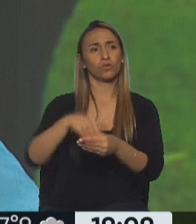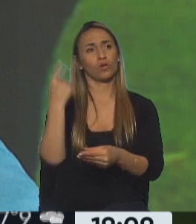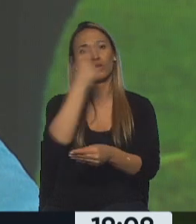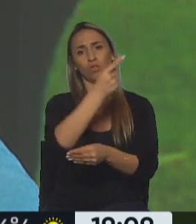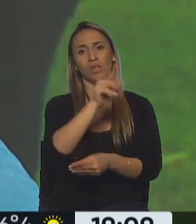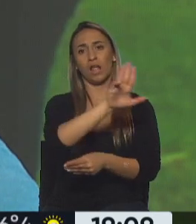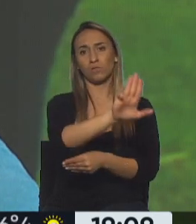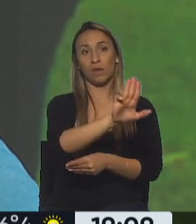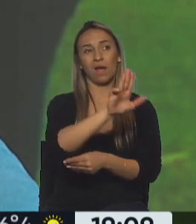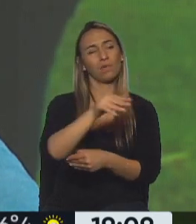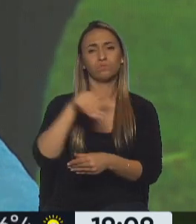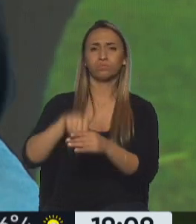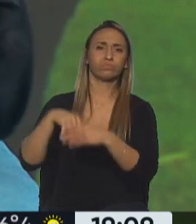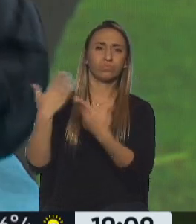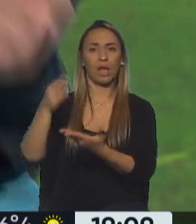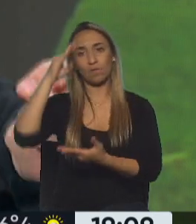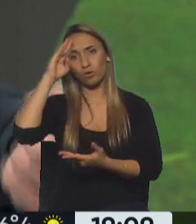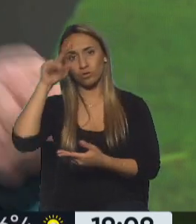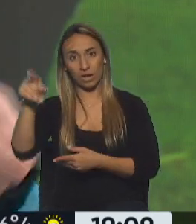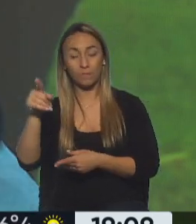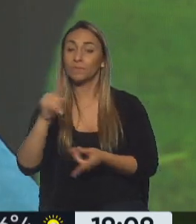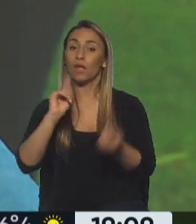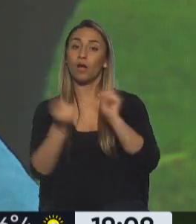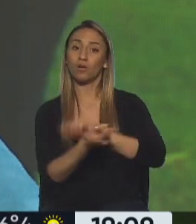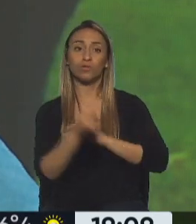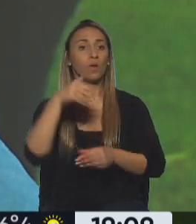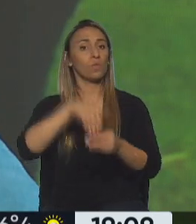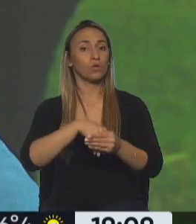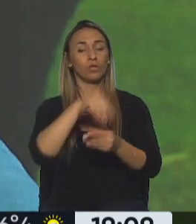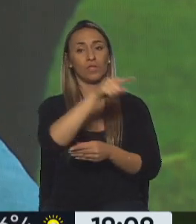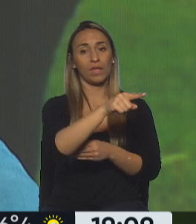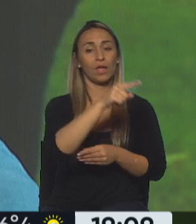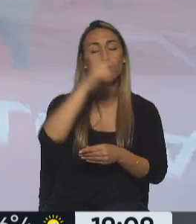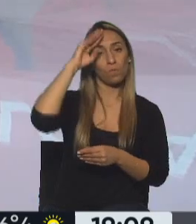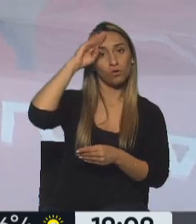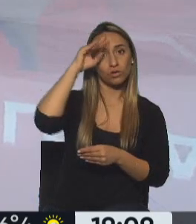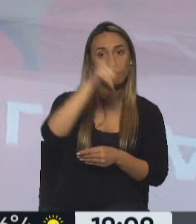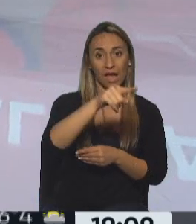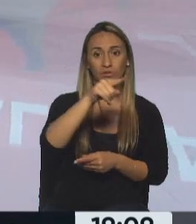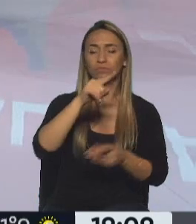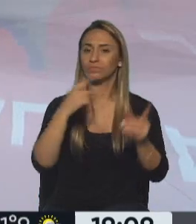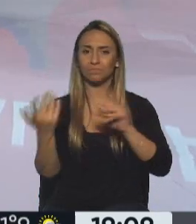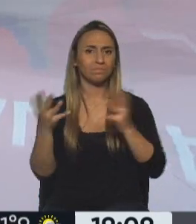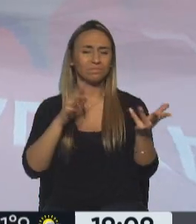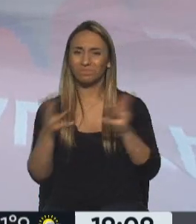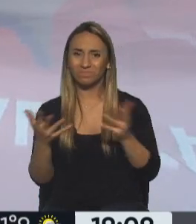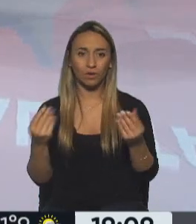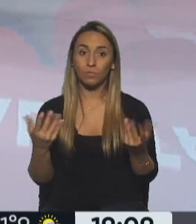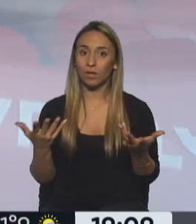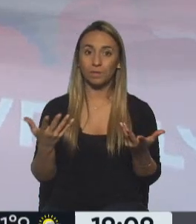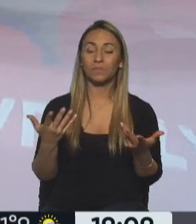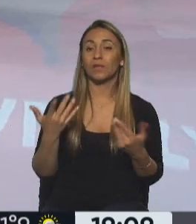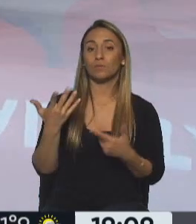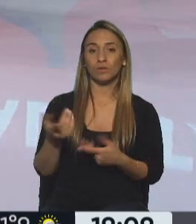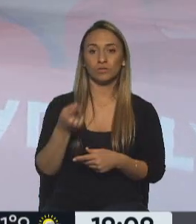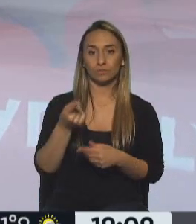el voto a Bolsonaro y mucho voto en rechazo a Bolsonaro fue el voto a Lula. ¿Cuál es la consecuencia de esto? Cierta volatilidad de las adhesiones partidarias. La Argentina de